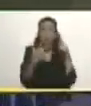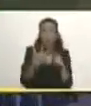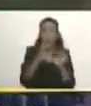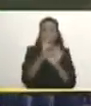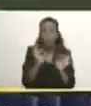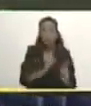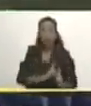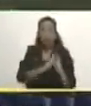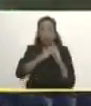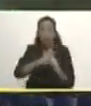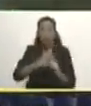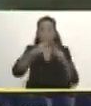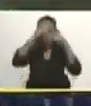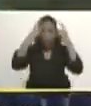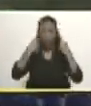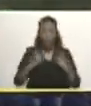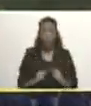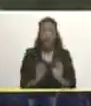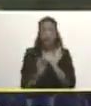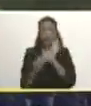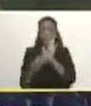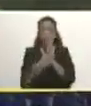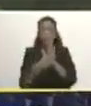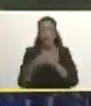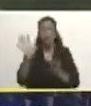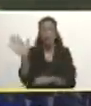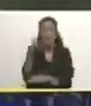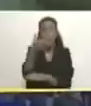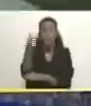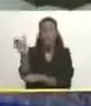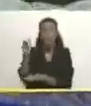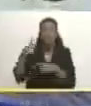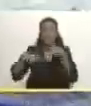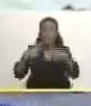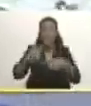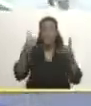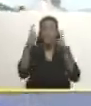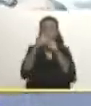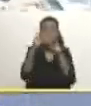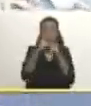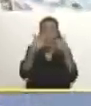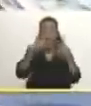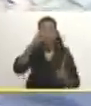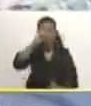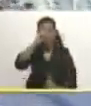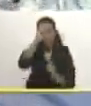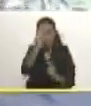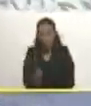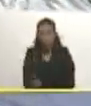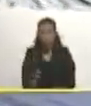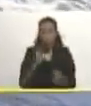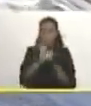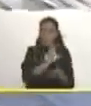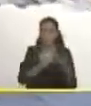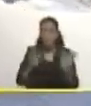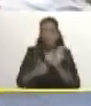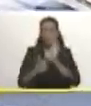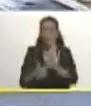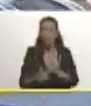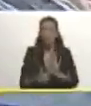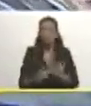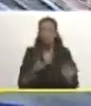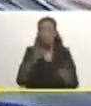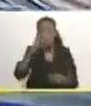y otorga la imagen institucional con el escudo de armas y la inmortal frase: el honor es su divisa. Desde